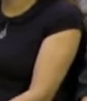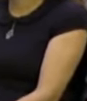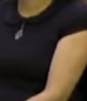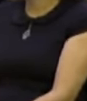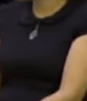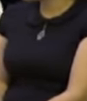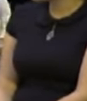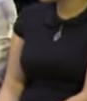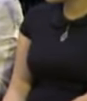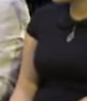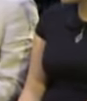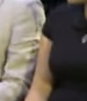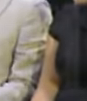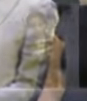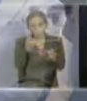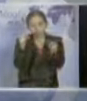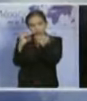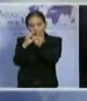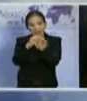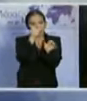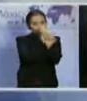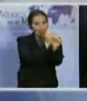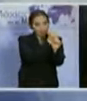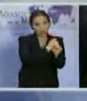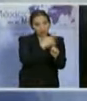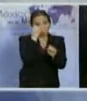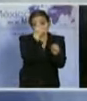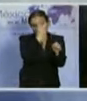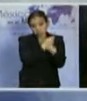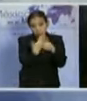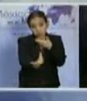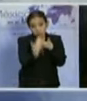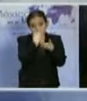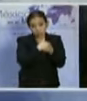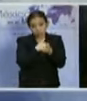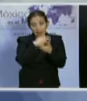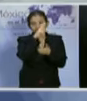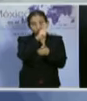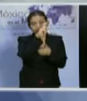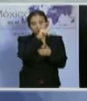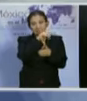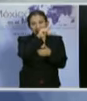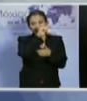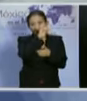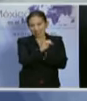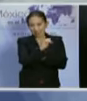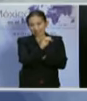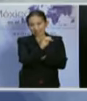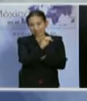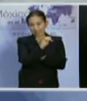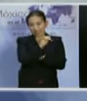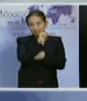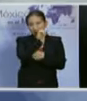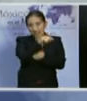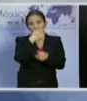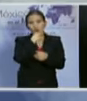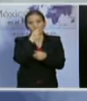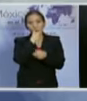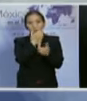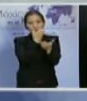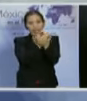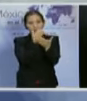Colegio de México y con algunos investigadores que tuvieron la oportunidad de trabajar con Piketty, que actualmente es uno de los